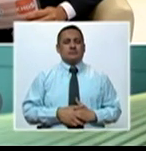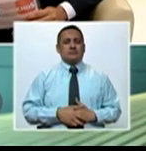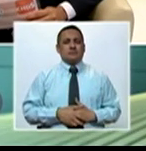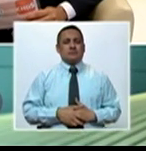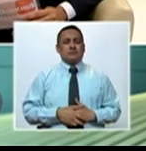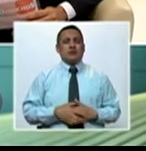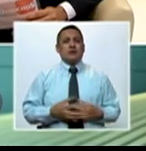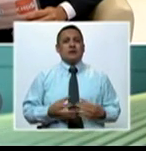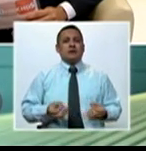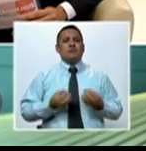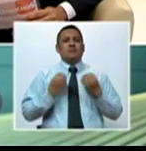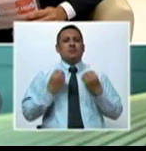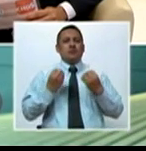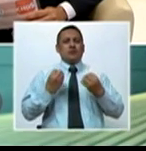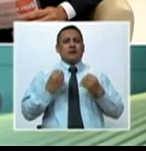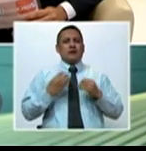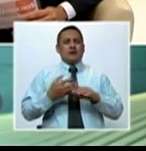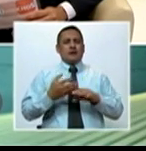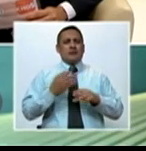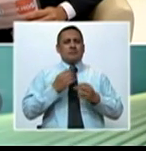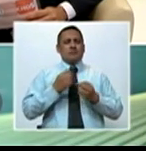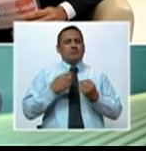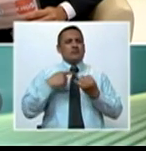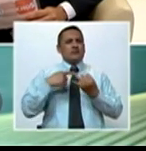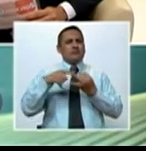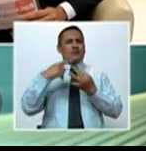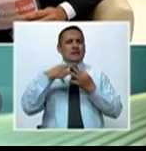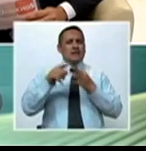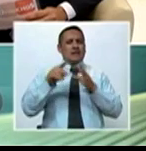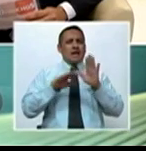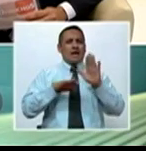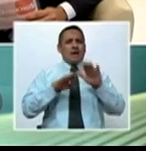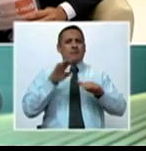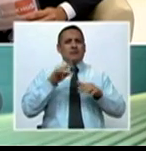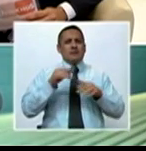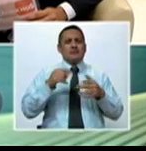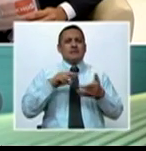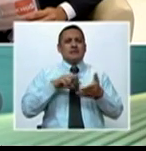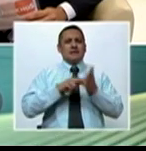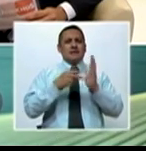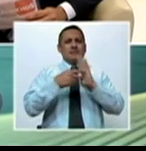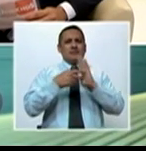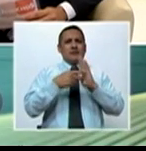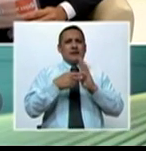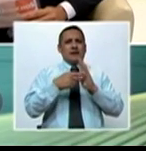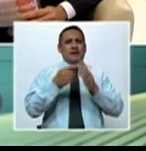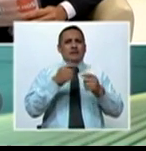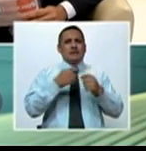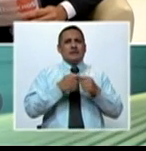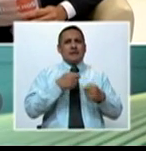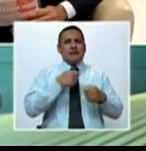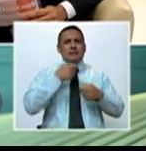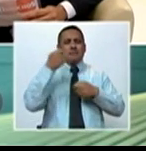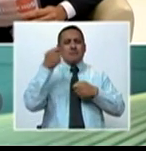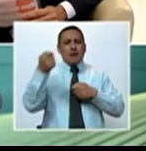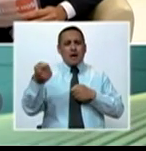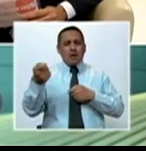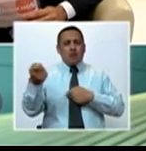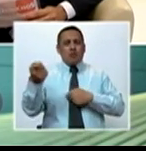indistintamente se habla de retribución, de remuneración, de